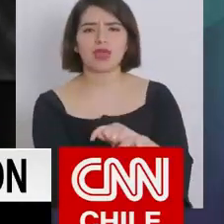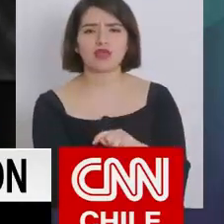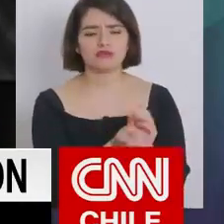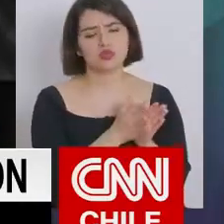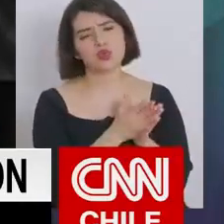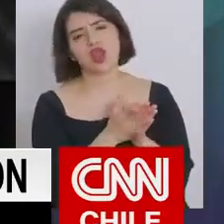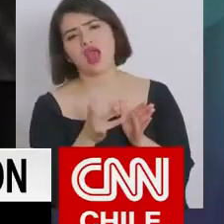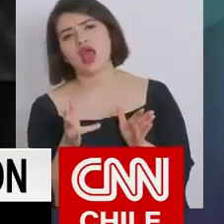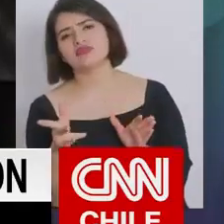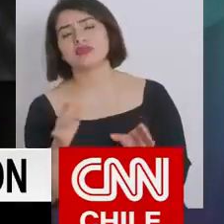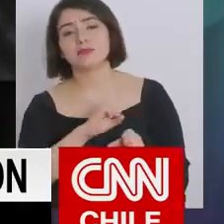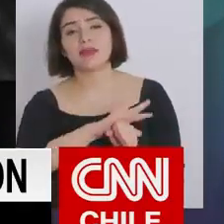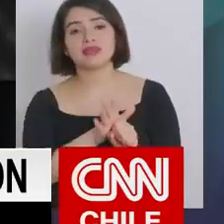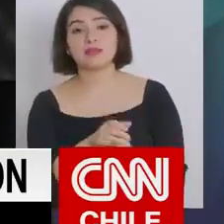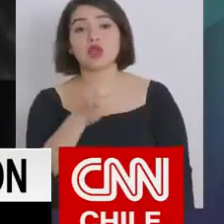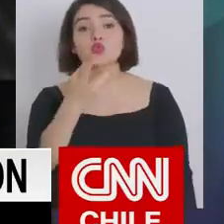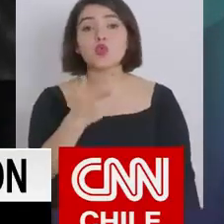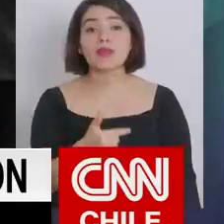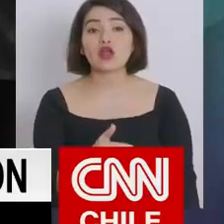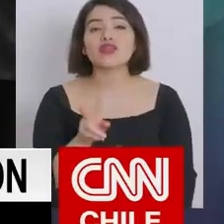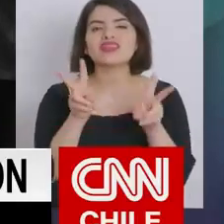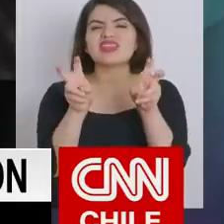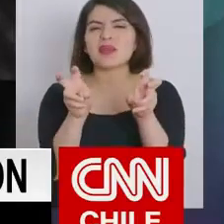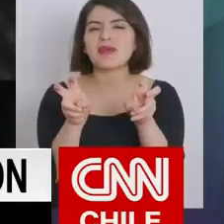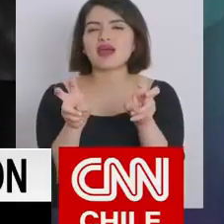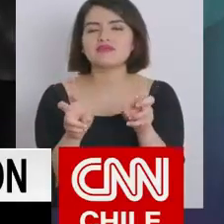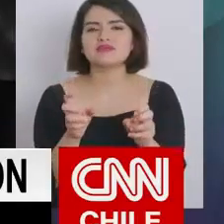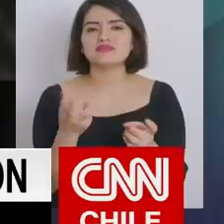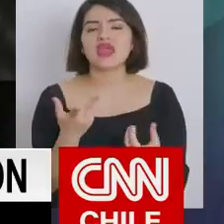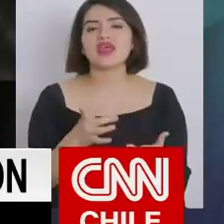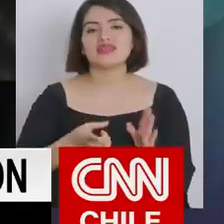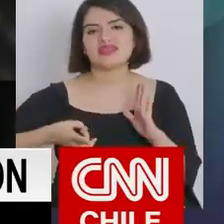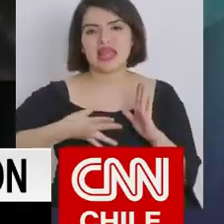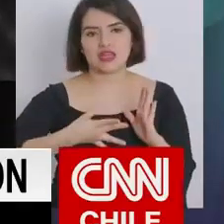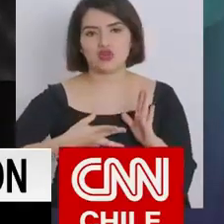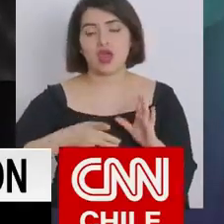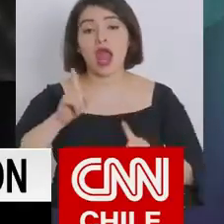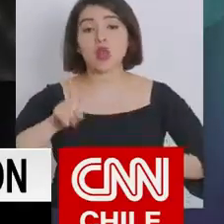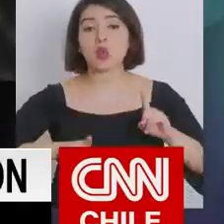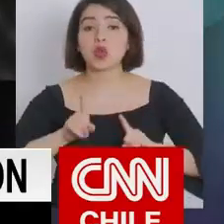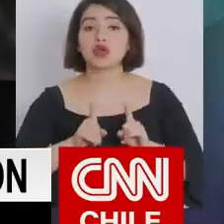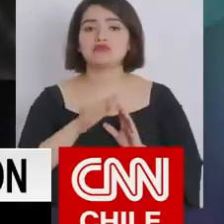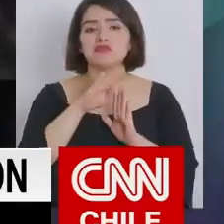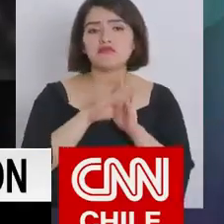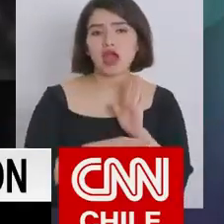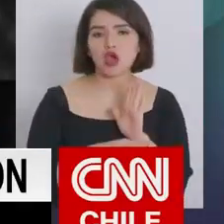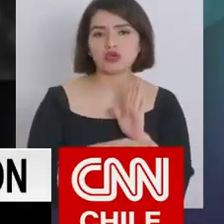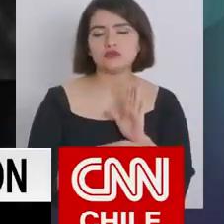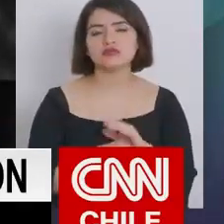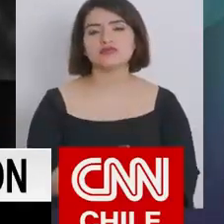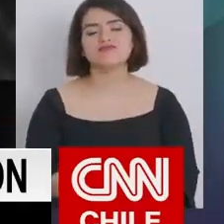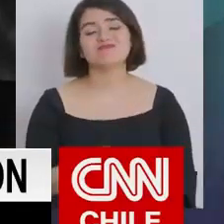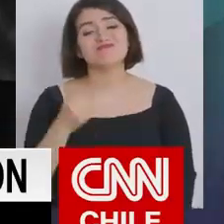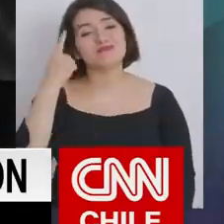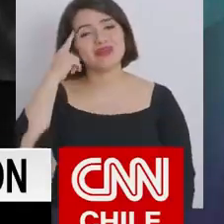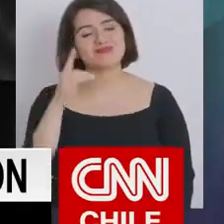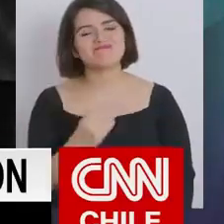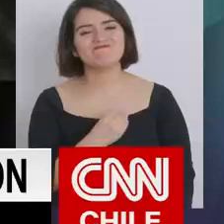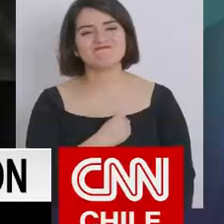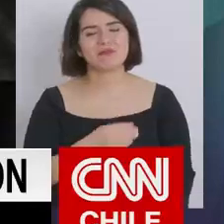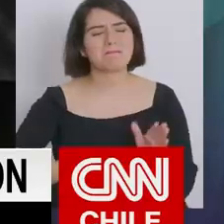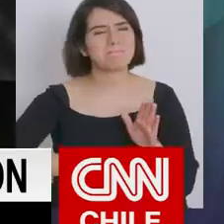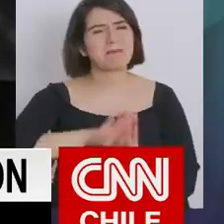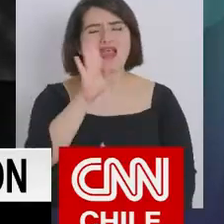pandemia varias de las cifras en torno a los delitos. Algunos delitos bajaron, pero lamentablemente hemos tenido mayor